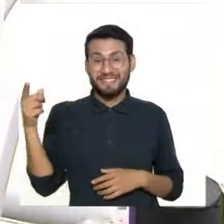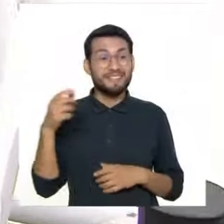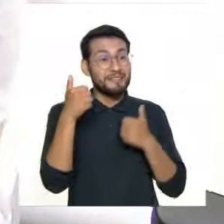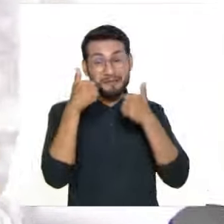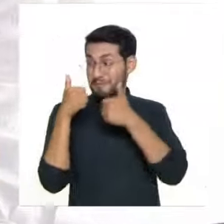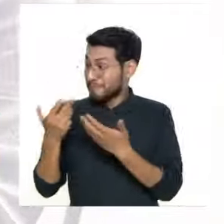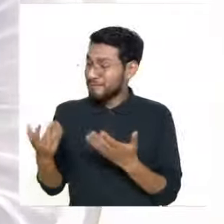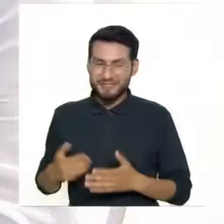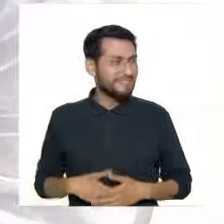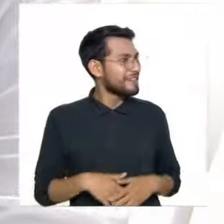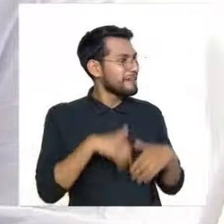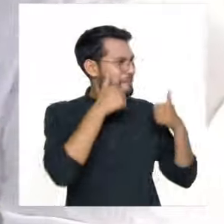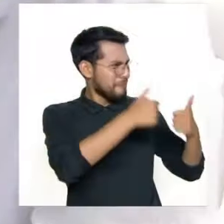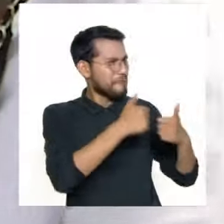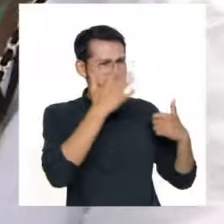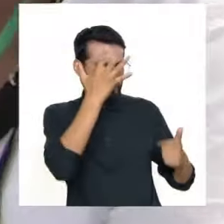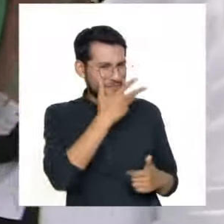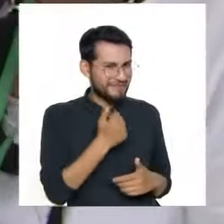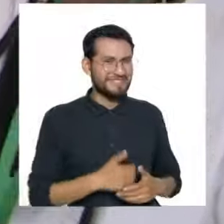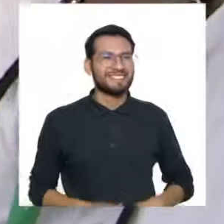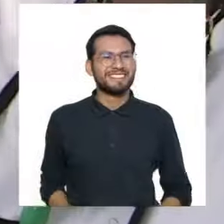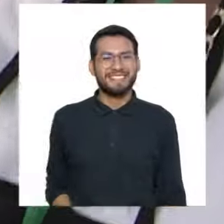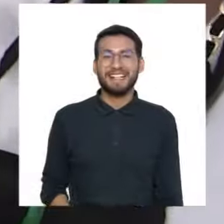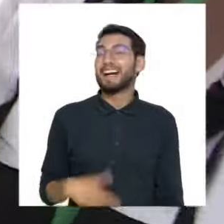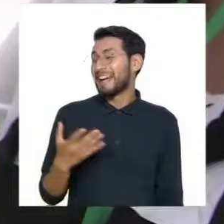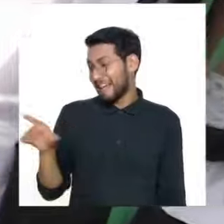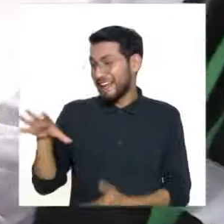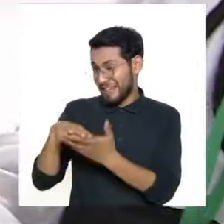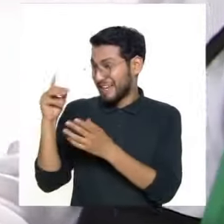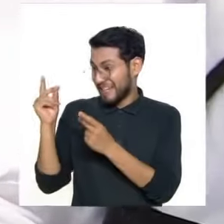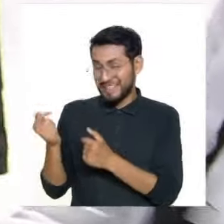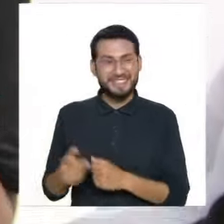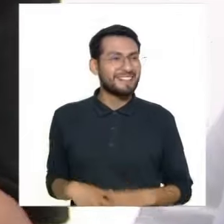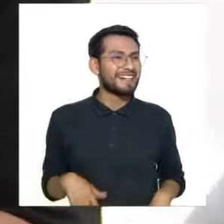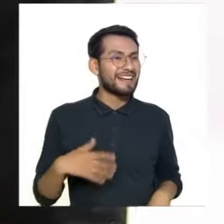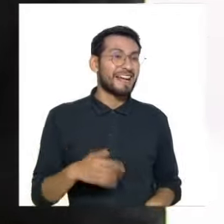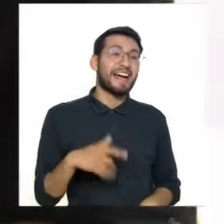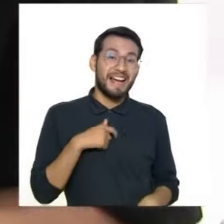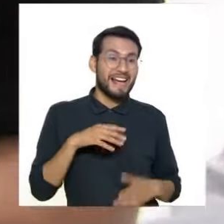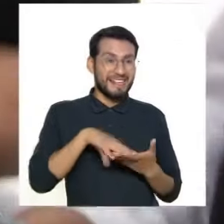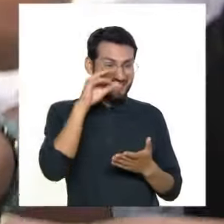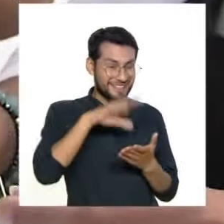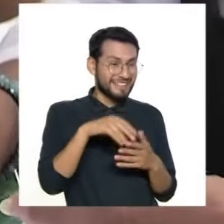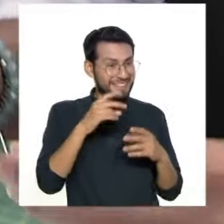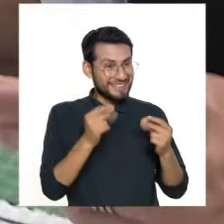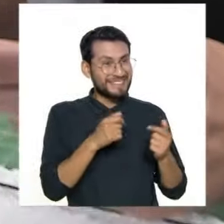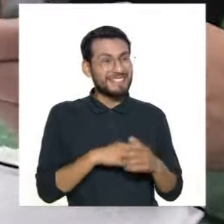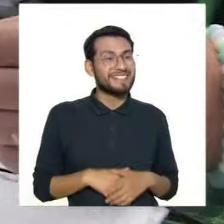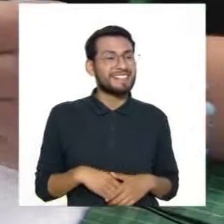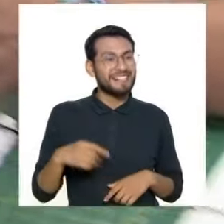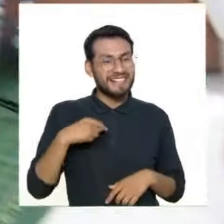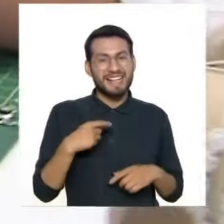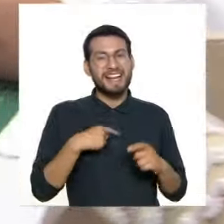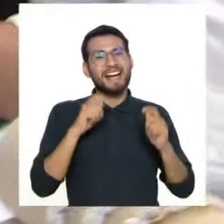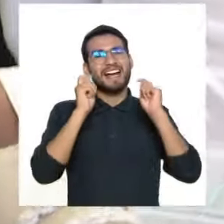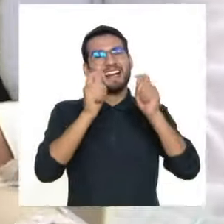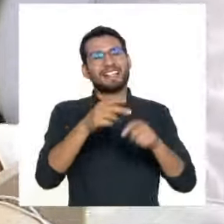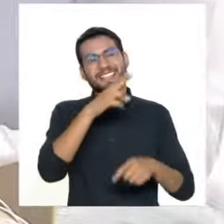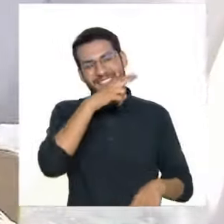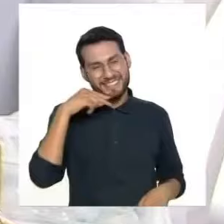tal hecho está bonito aprende rápido aprende a malor rápido esto se lo va a regalar a